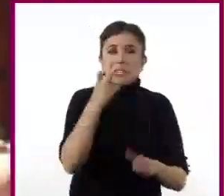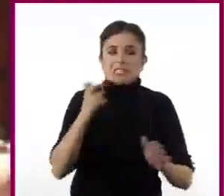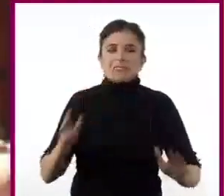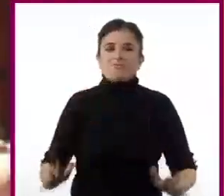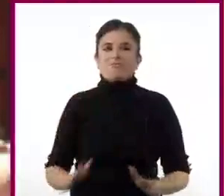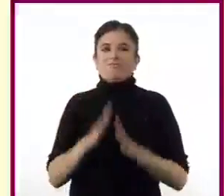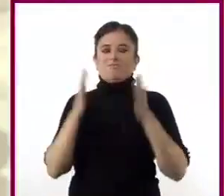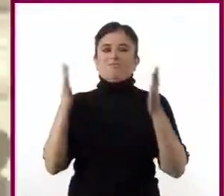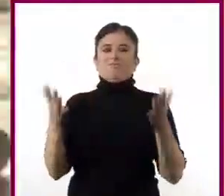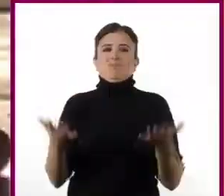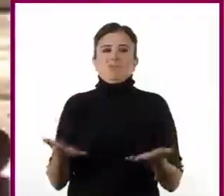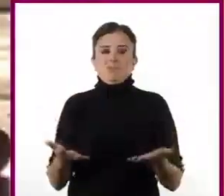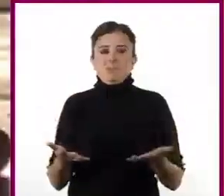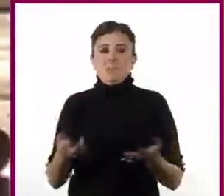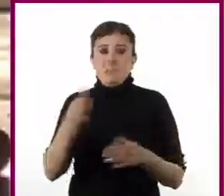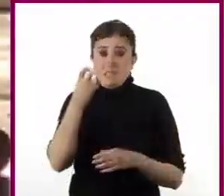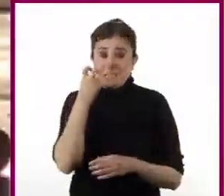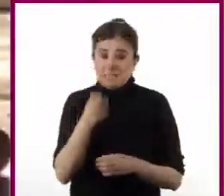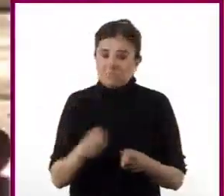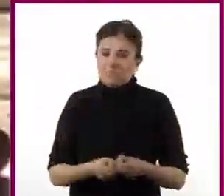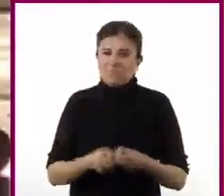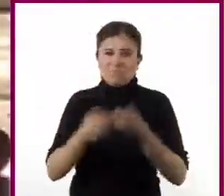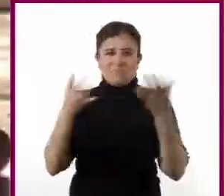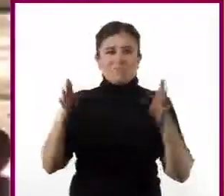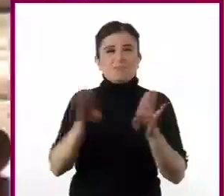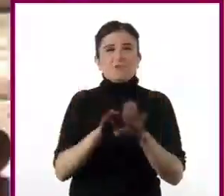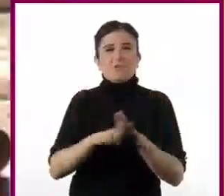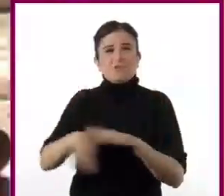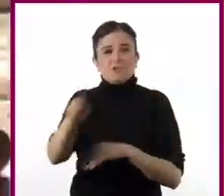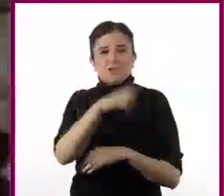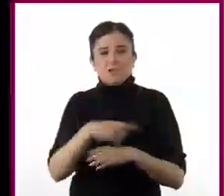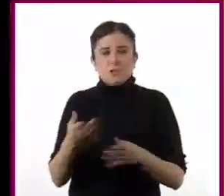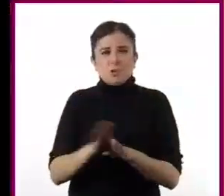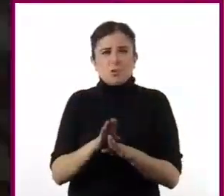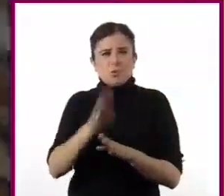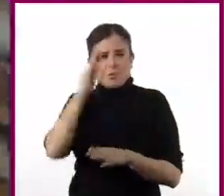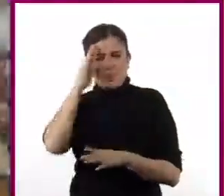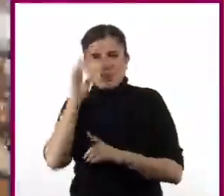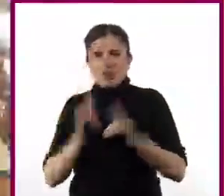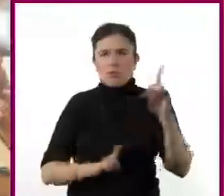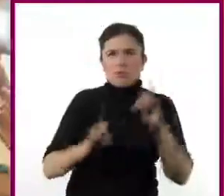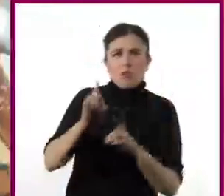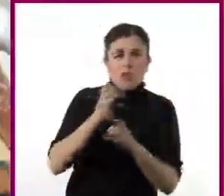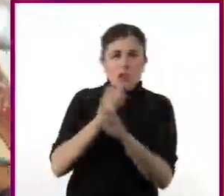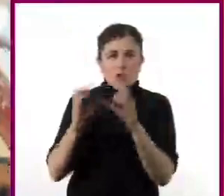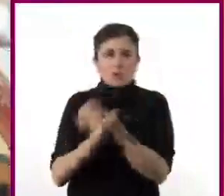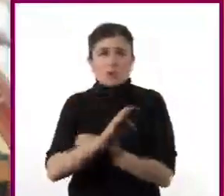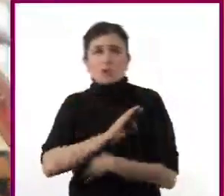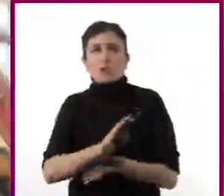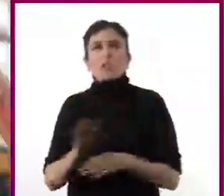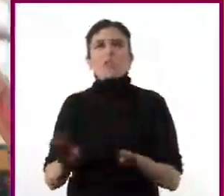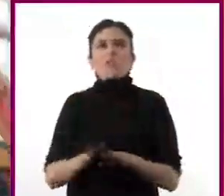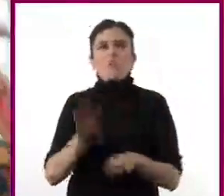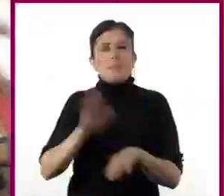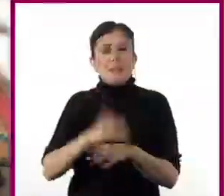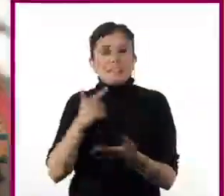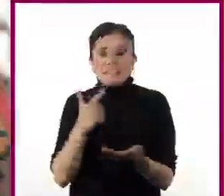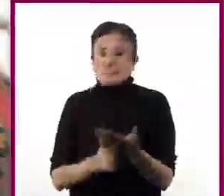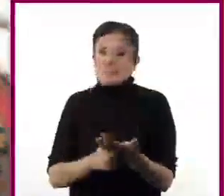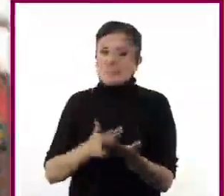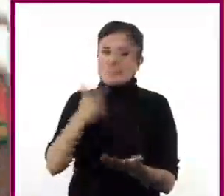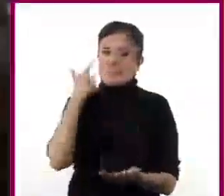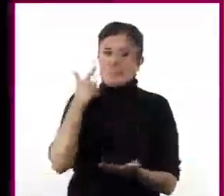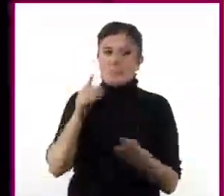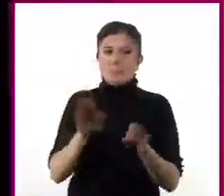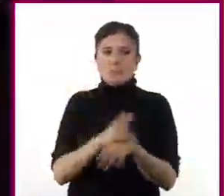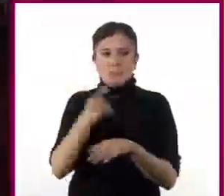de estupor, y por supuesto ante la incertidumbre de que las cosas pudieran llegar a ser más graves, porque